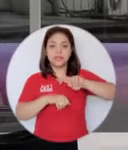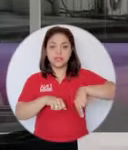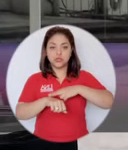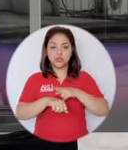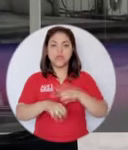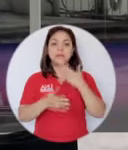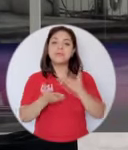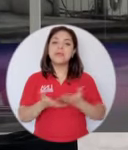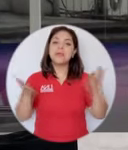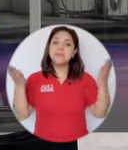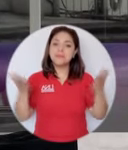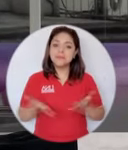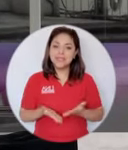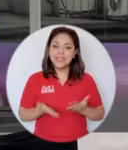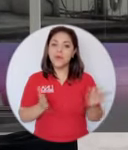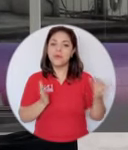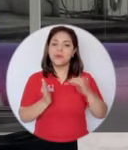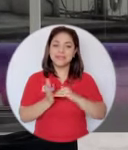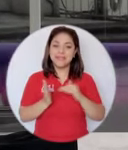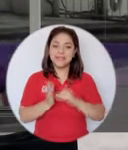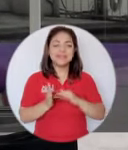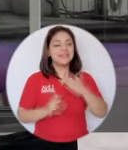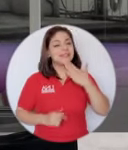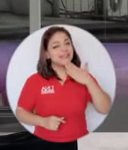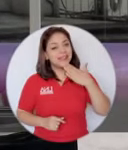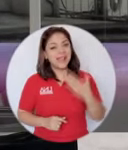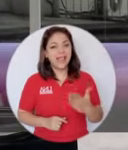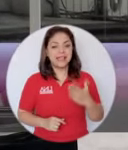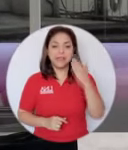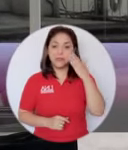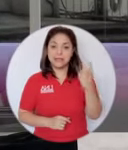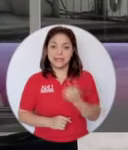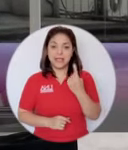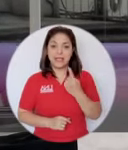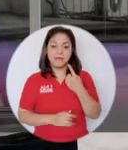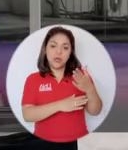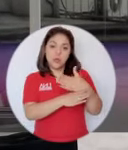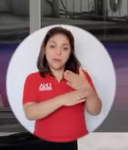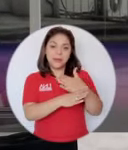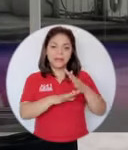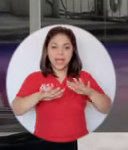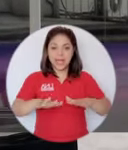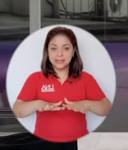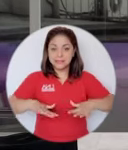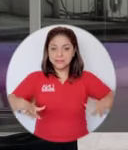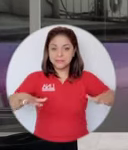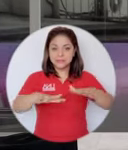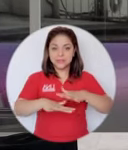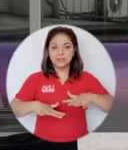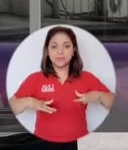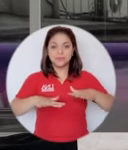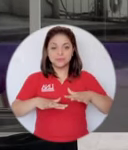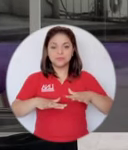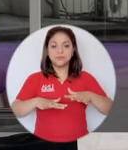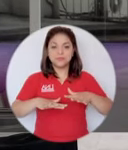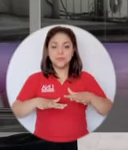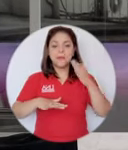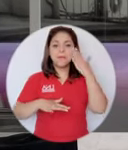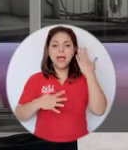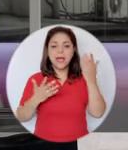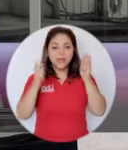Universidad Nacional. Bienvenido una vez más a Una Mirada y reiterarte el agradecimiento por siempre compartir con nosotros en este espacio y en tantos otros